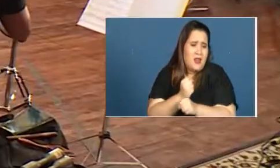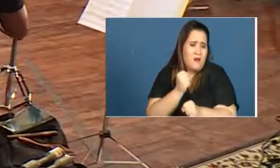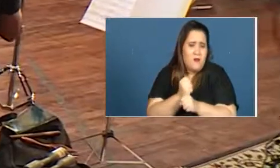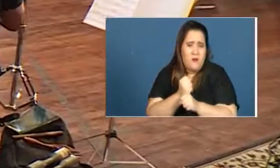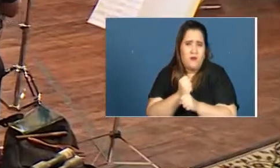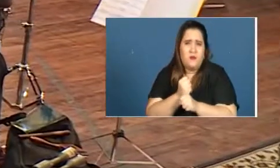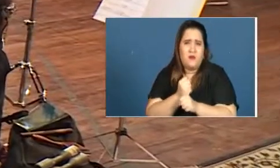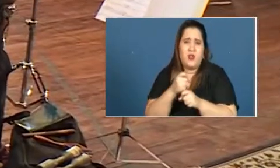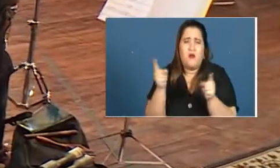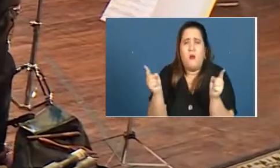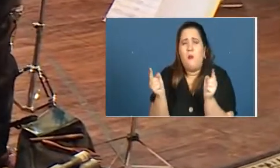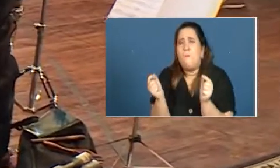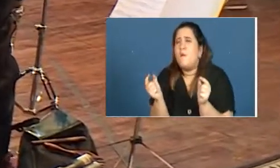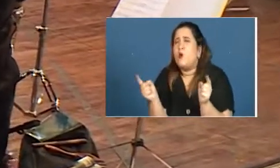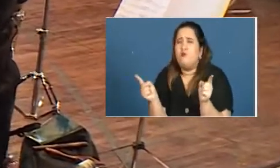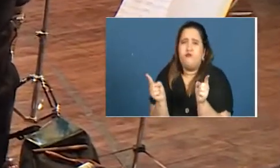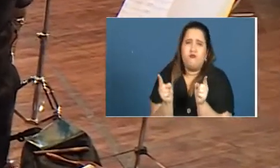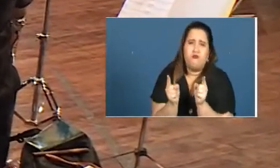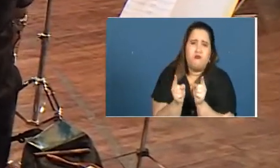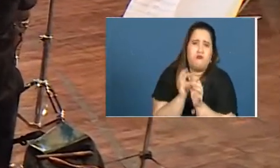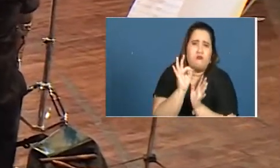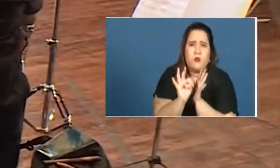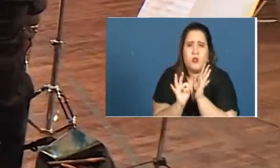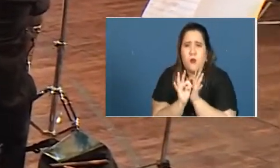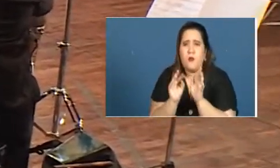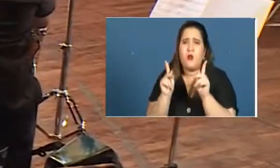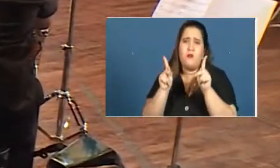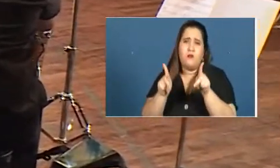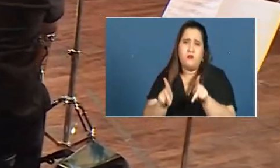hay que reducir el personal